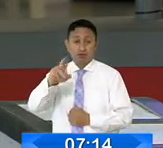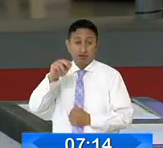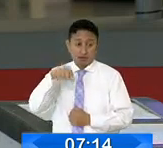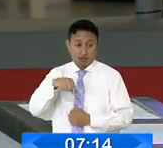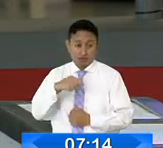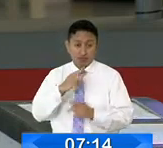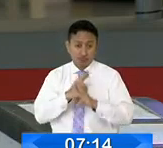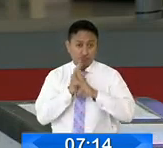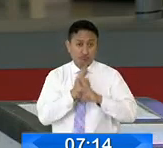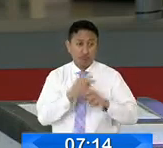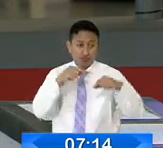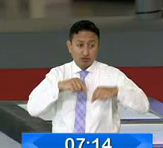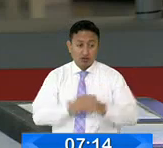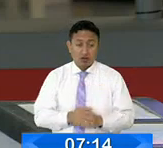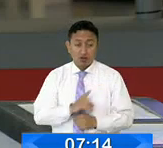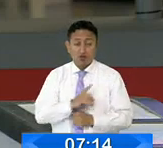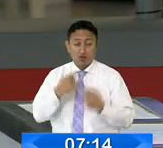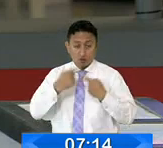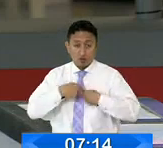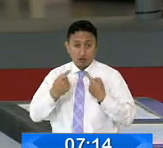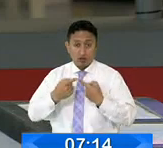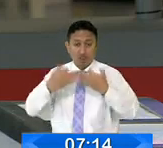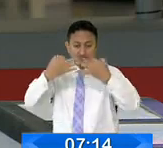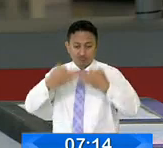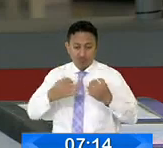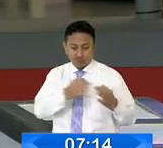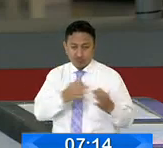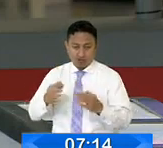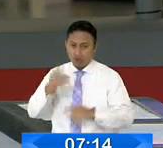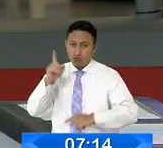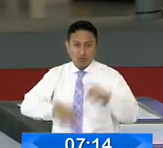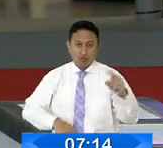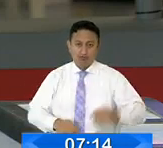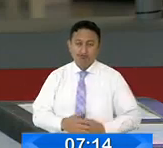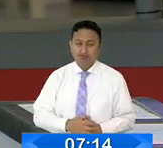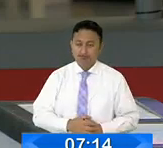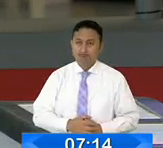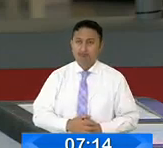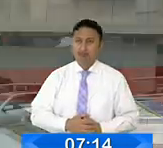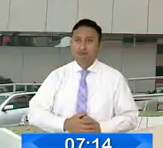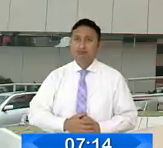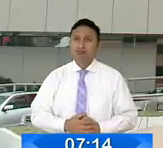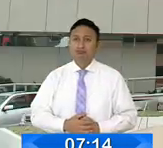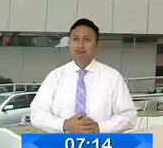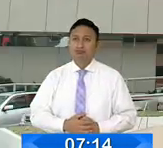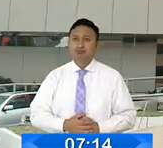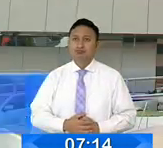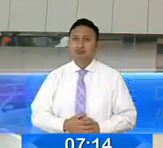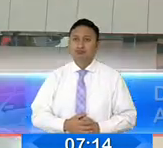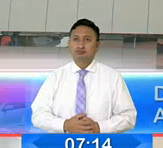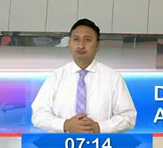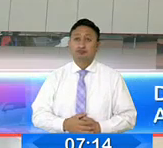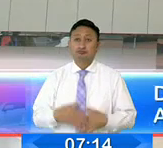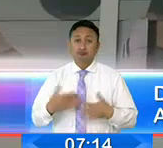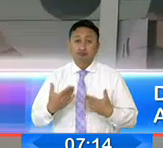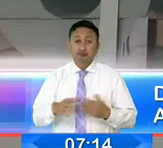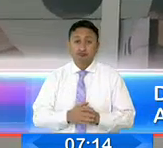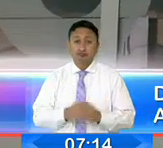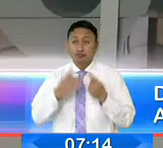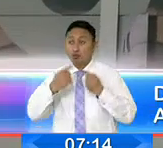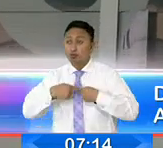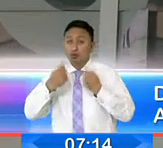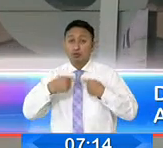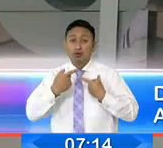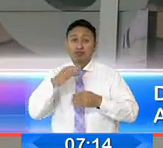Diana Tamayín, confirma que la convocatoria no se postergará. Veamos. A pocas horas que se efectúe la convocatoria